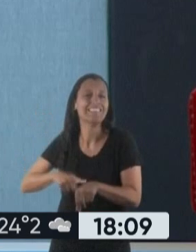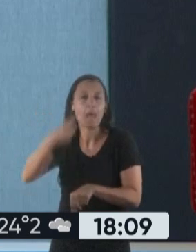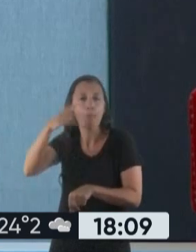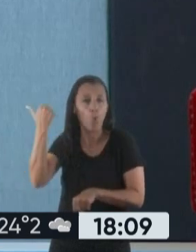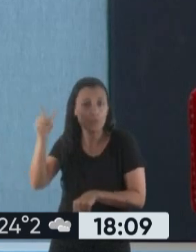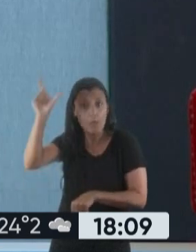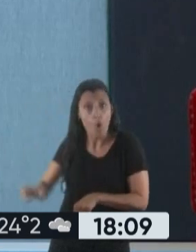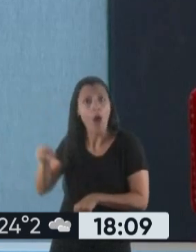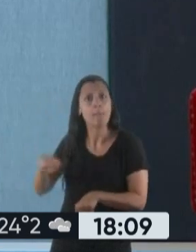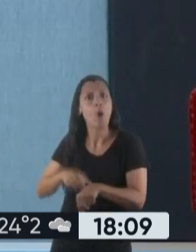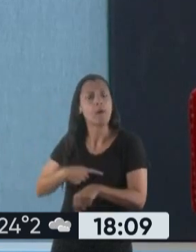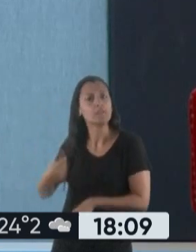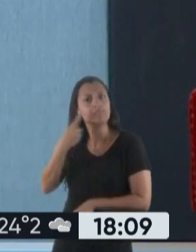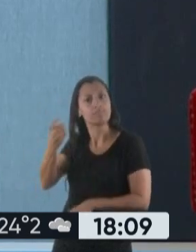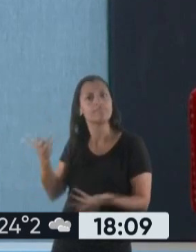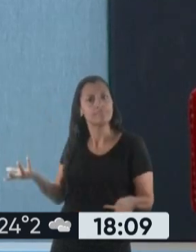y uno se da cuenta